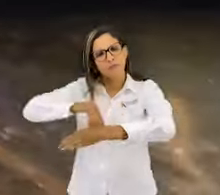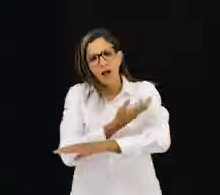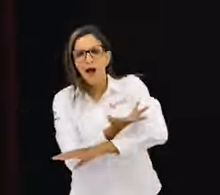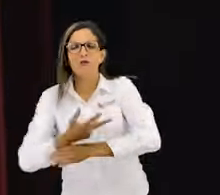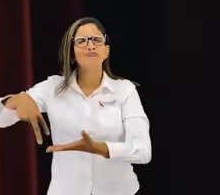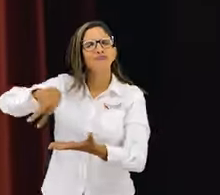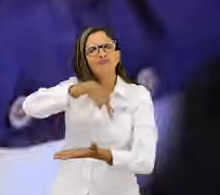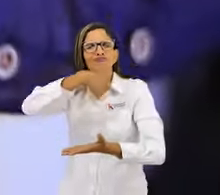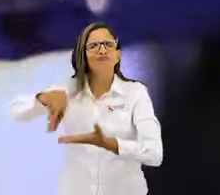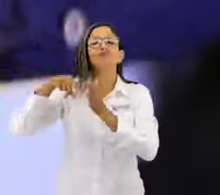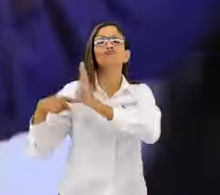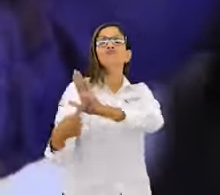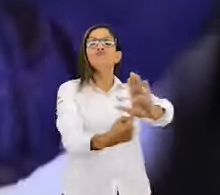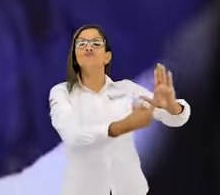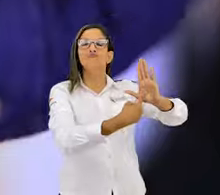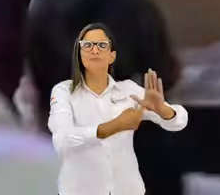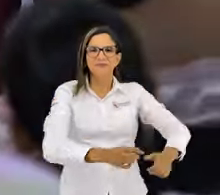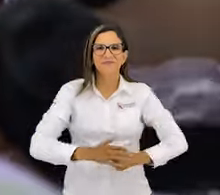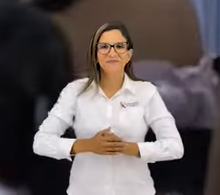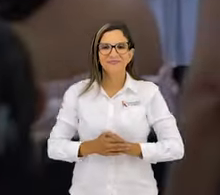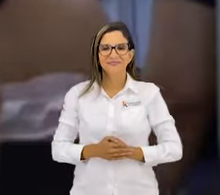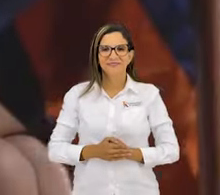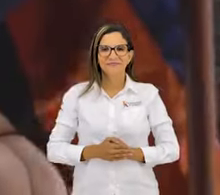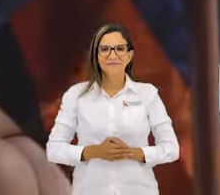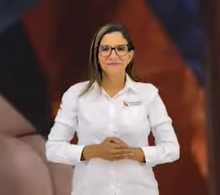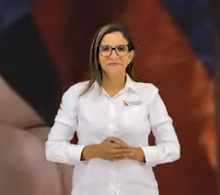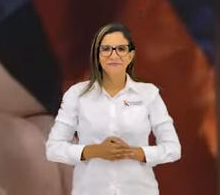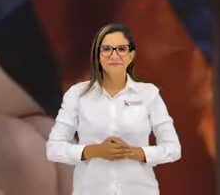narración oral, teatro, música, danzas, entre otros.